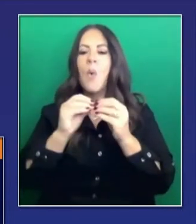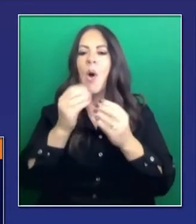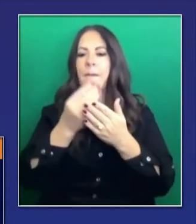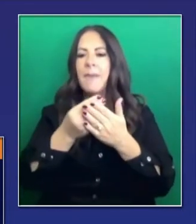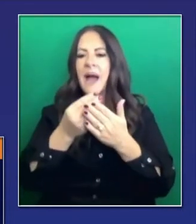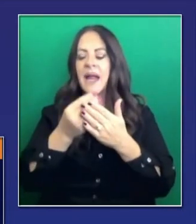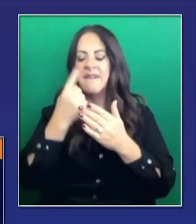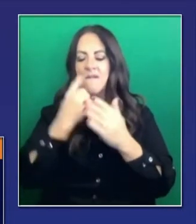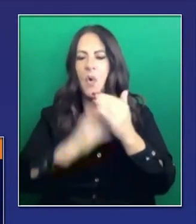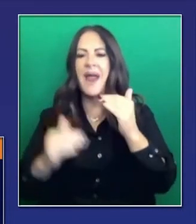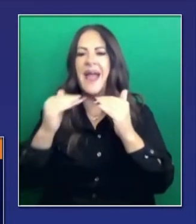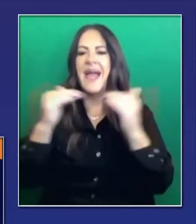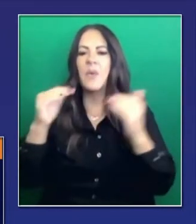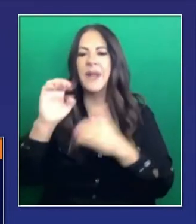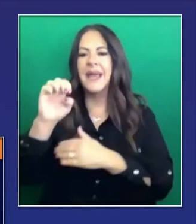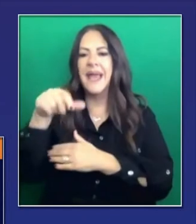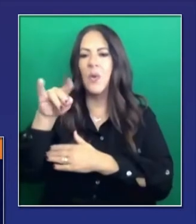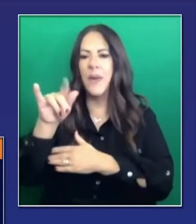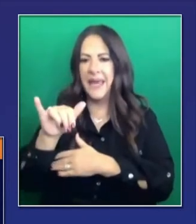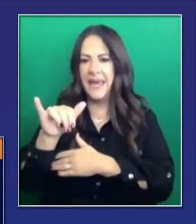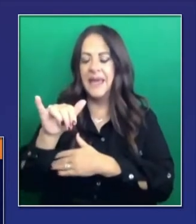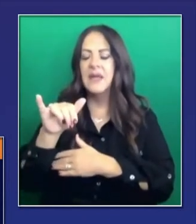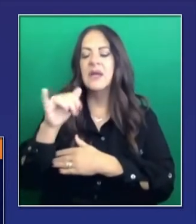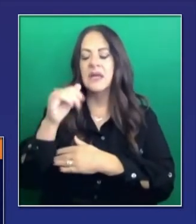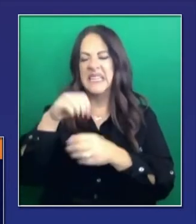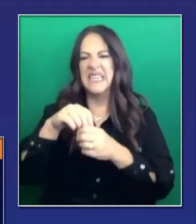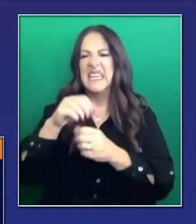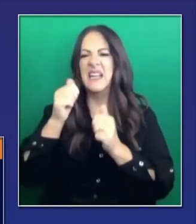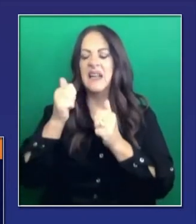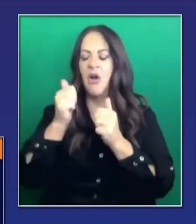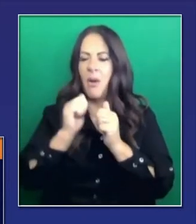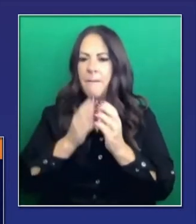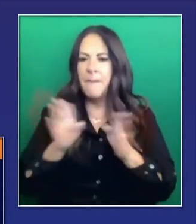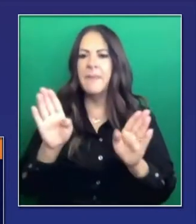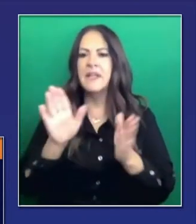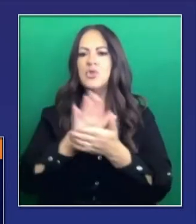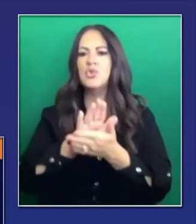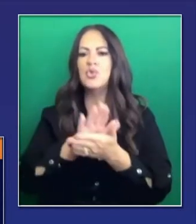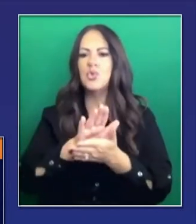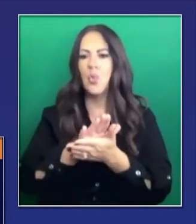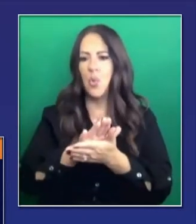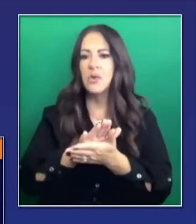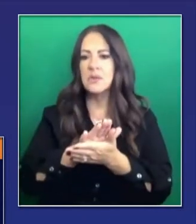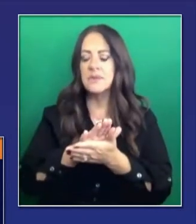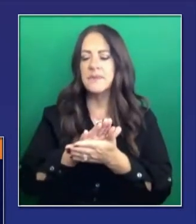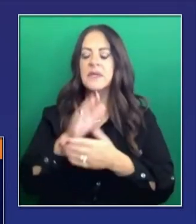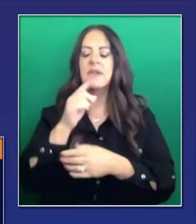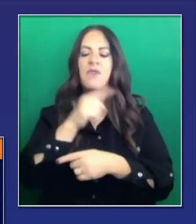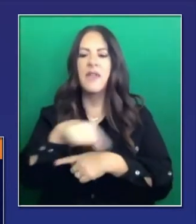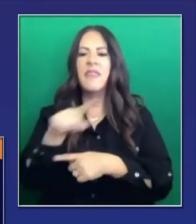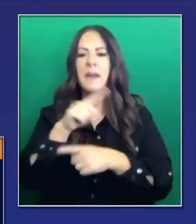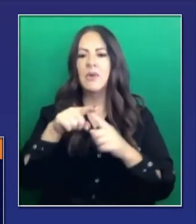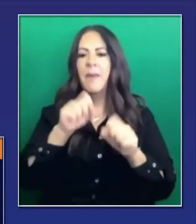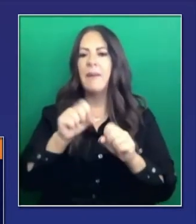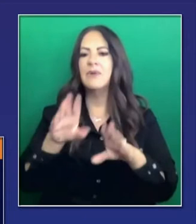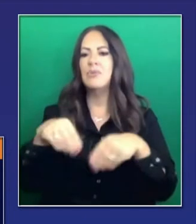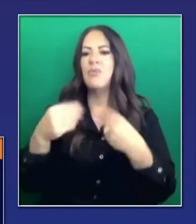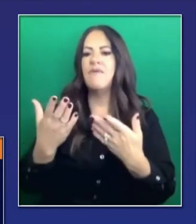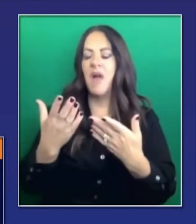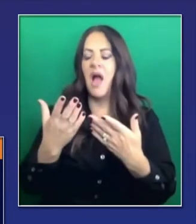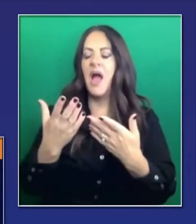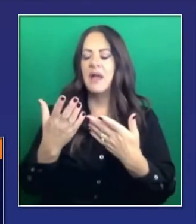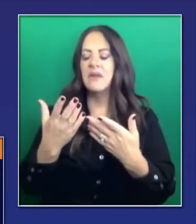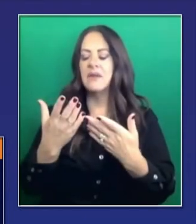la desproporción. Es algo fundamental en que nos concentramos en todos nuestros esfuerzos, en